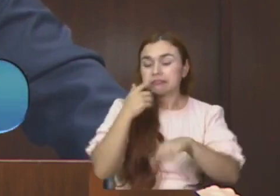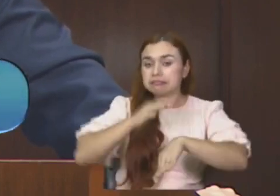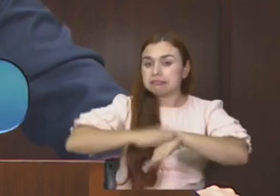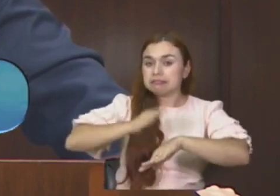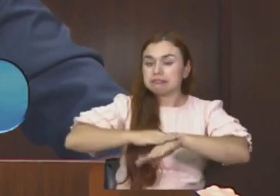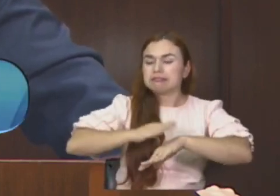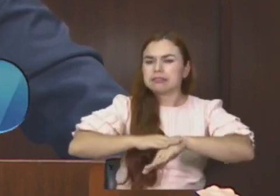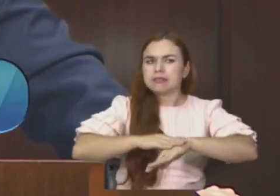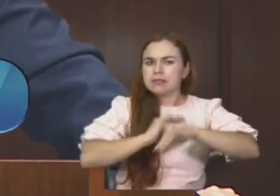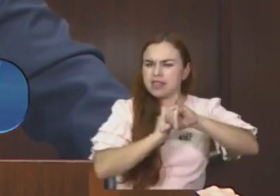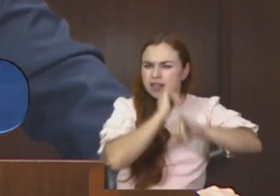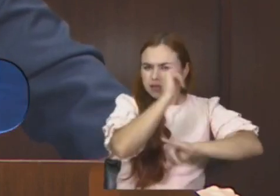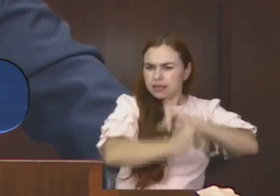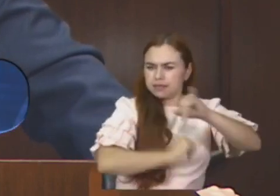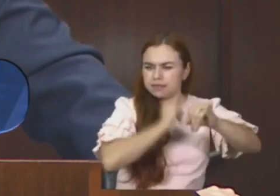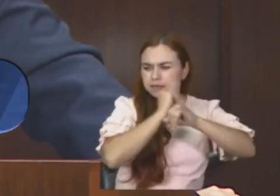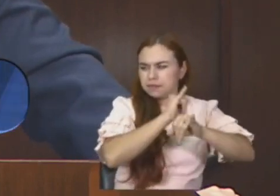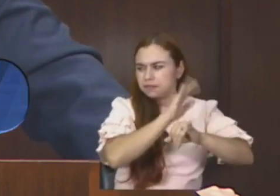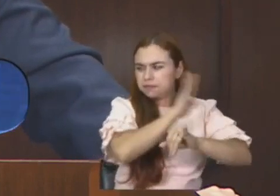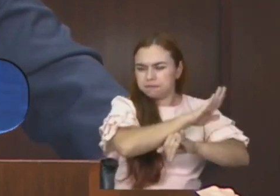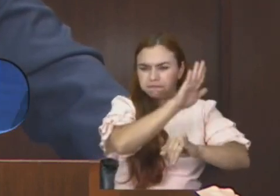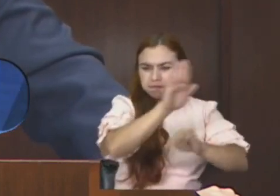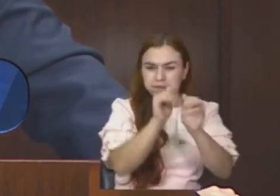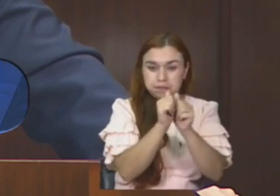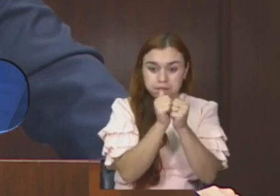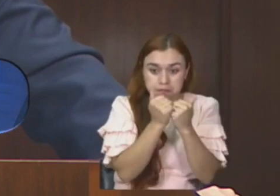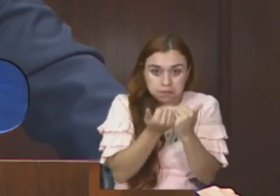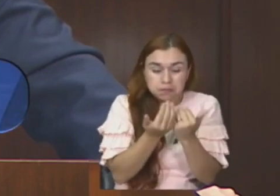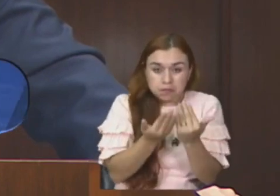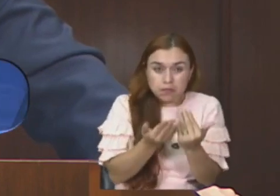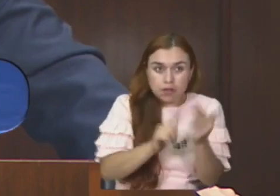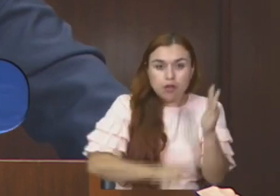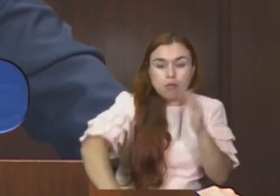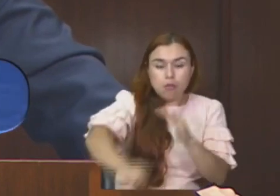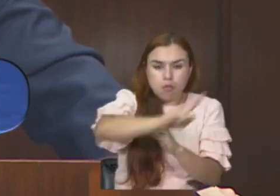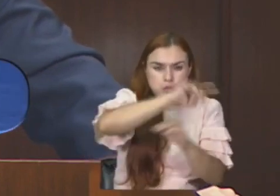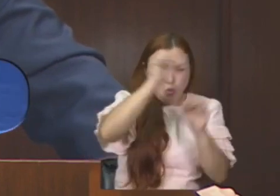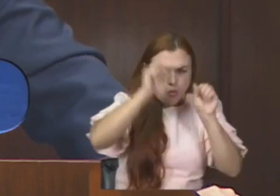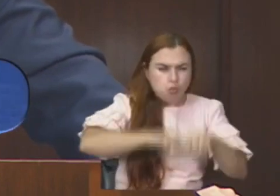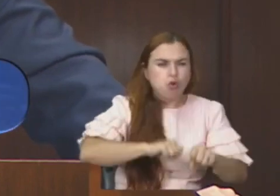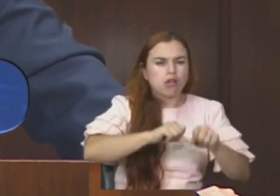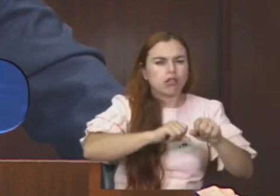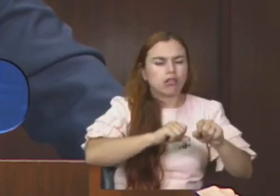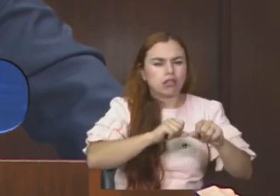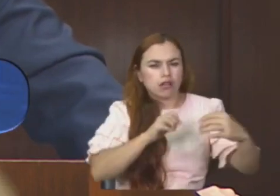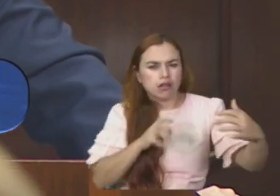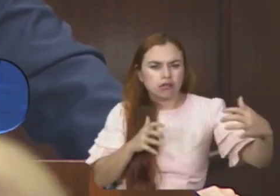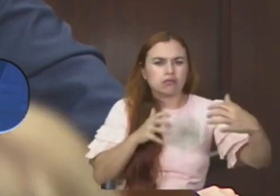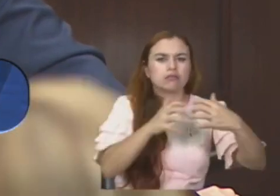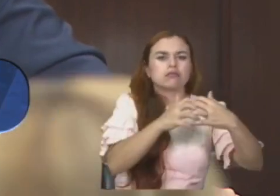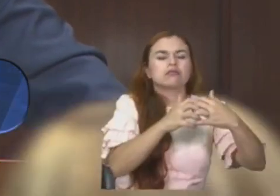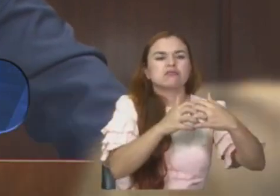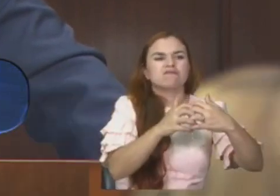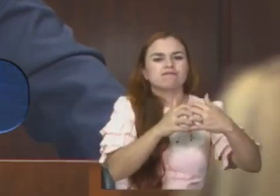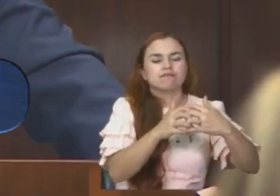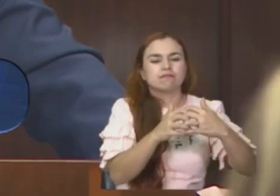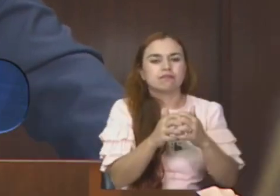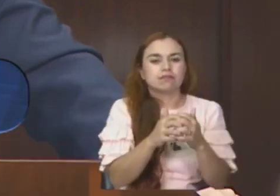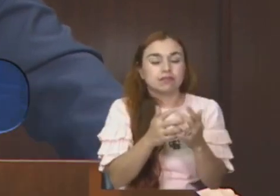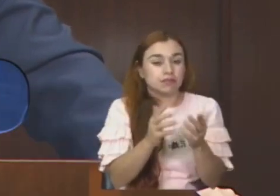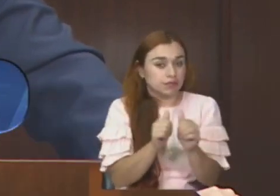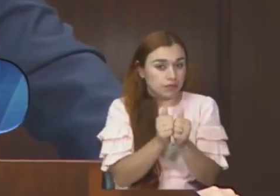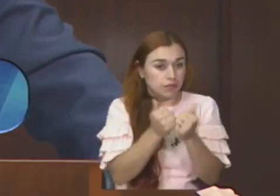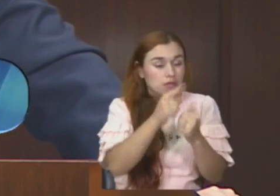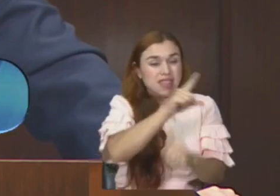o institución oficial o semioficial extranjera podrán adquirir el dominio sobre ninguna parte del